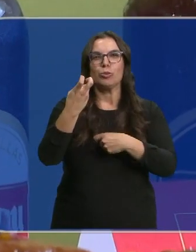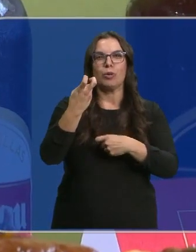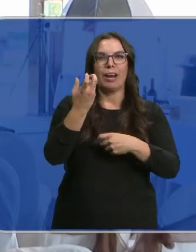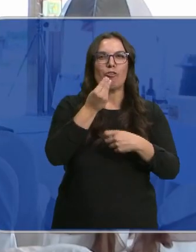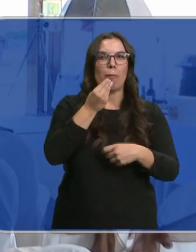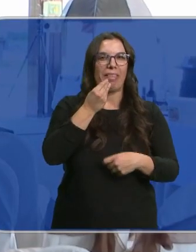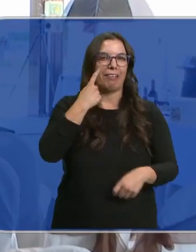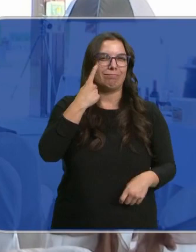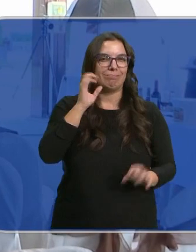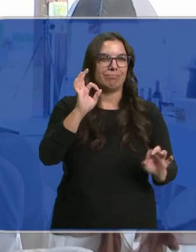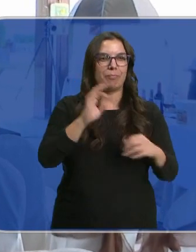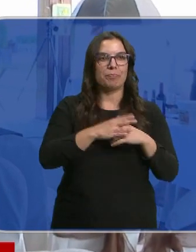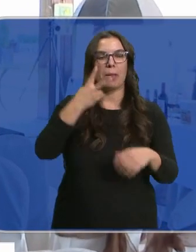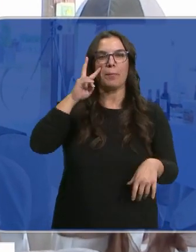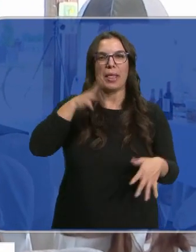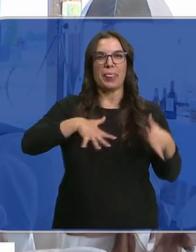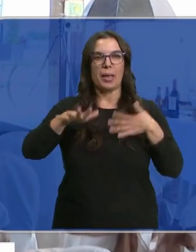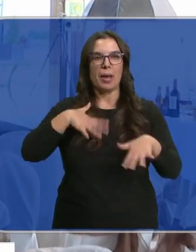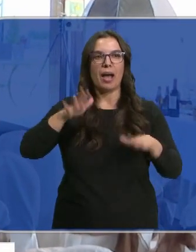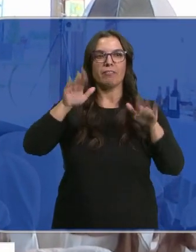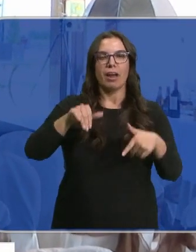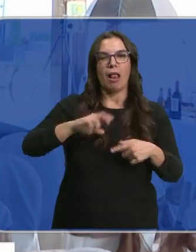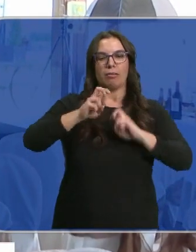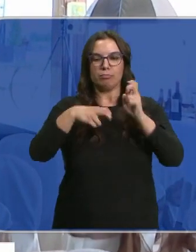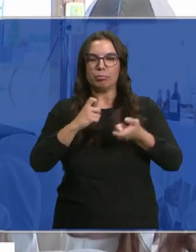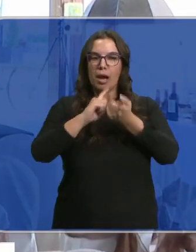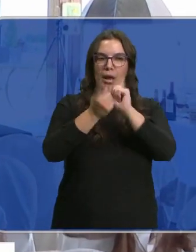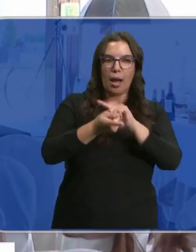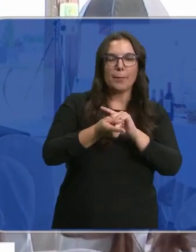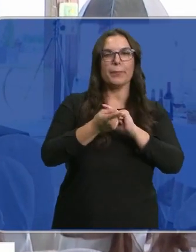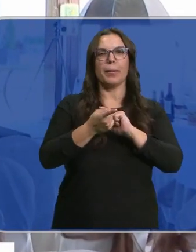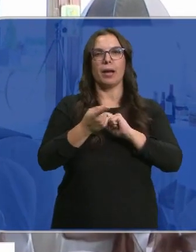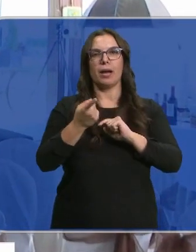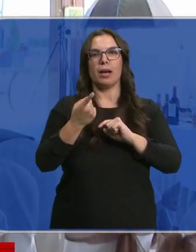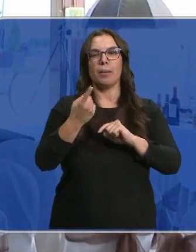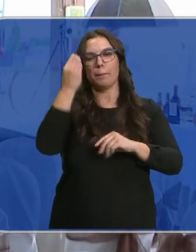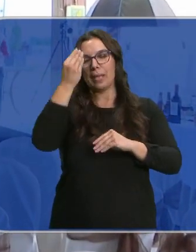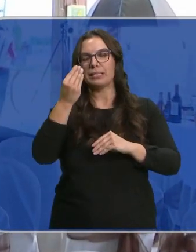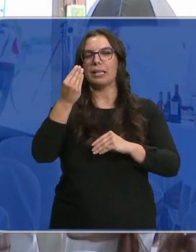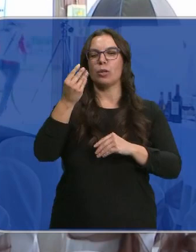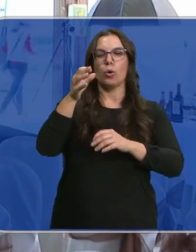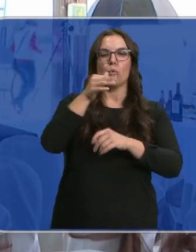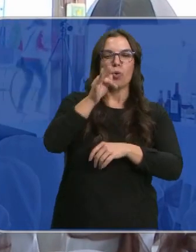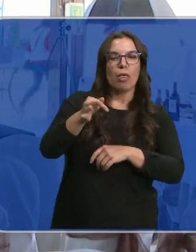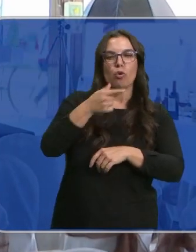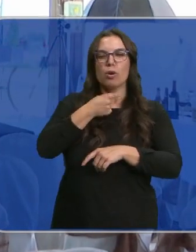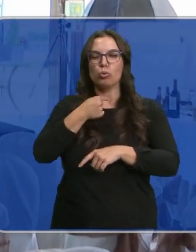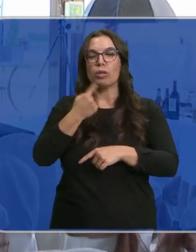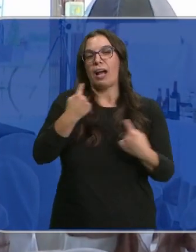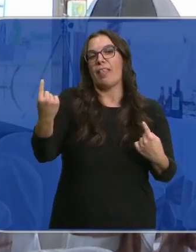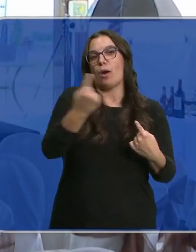cogiendo la experiencia y la experiencia te va haciendo cambiar y poner las cosas que crees que al jurado le va a gustar, pero cada persona somos